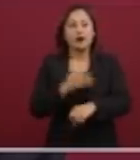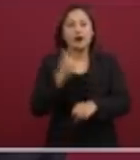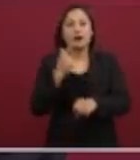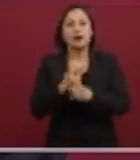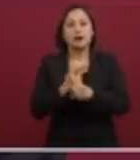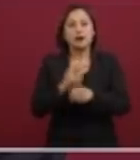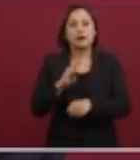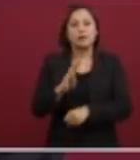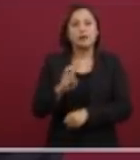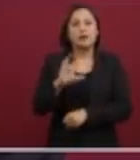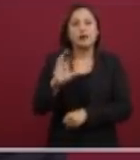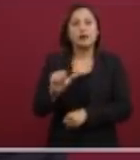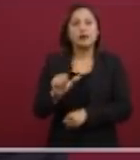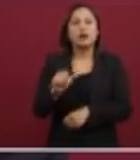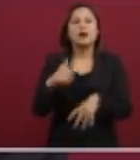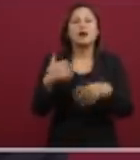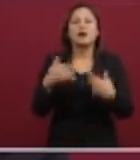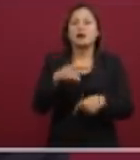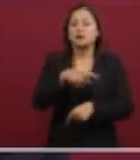todo el país,